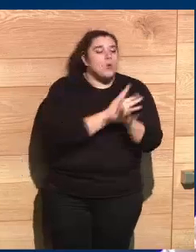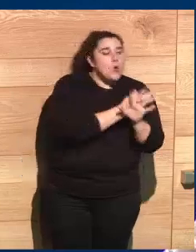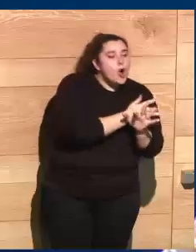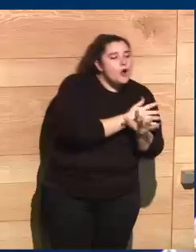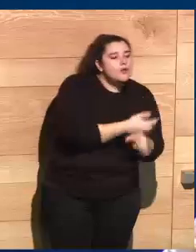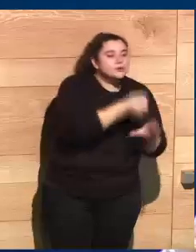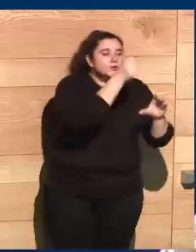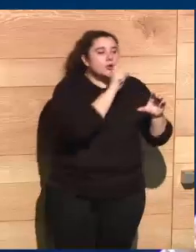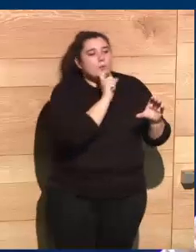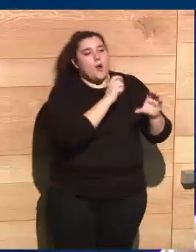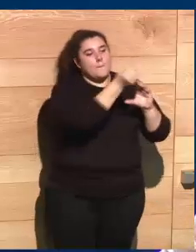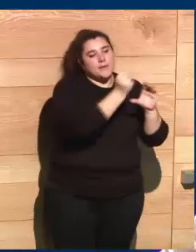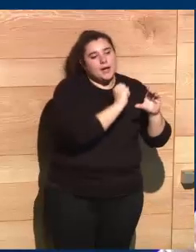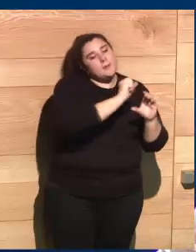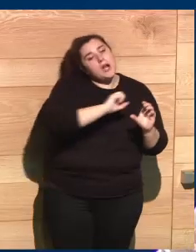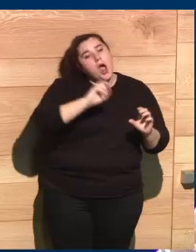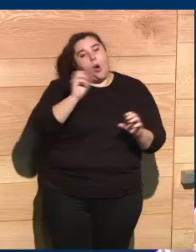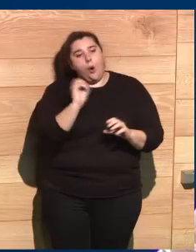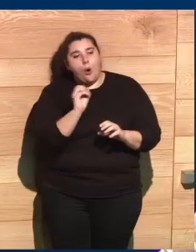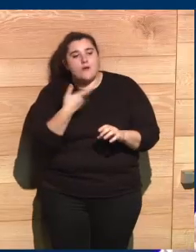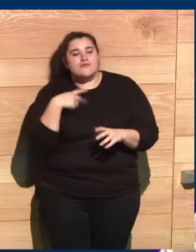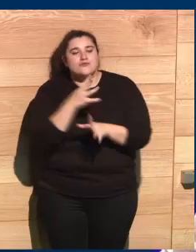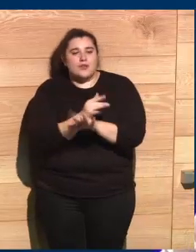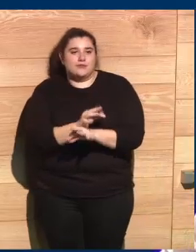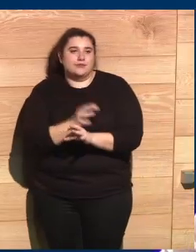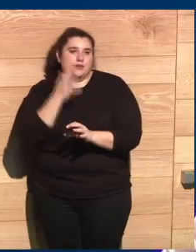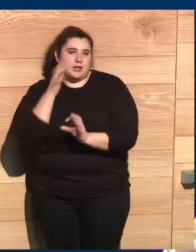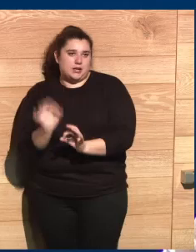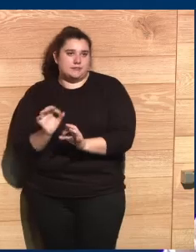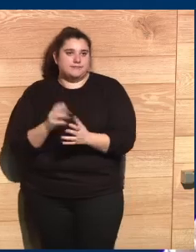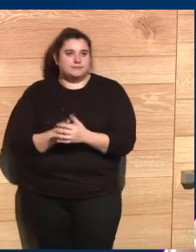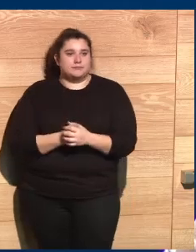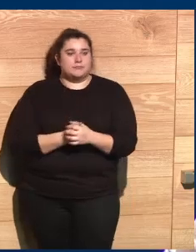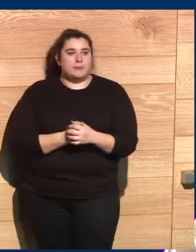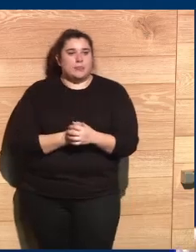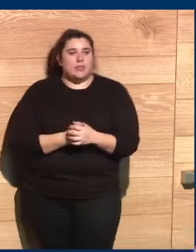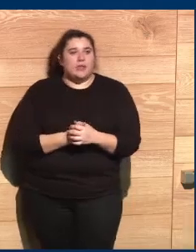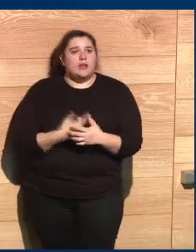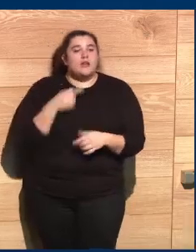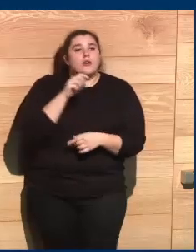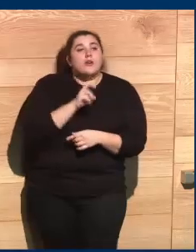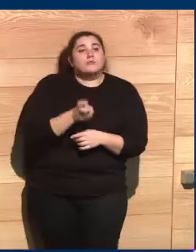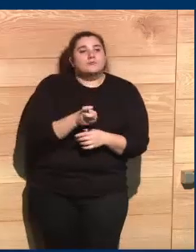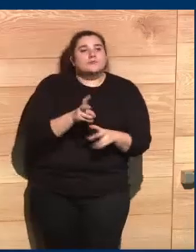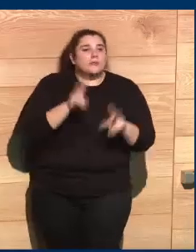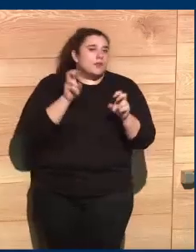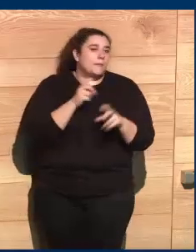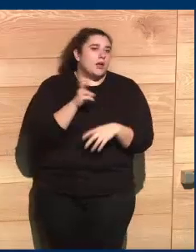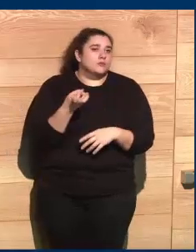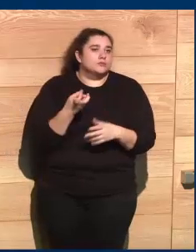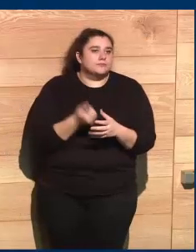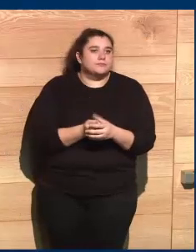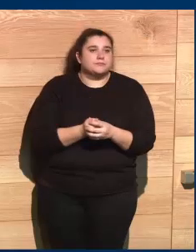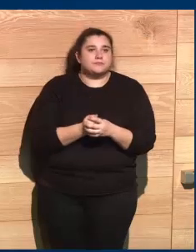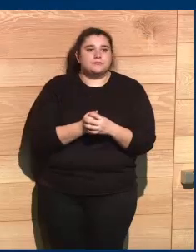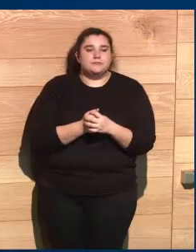una manera quizás un poco más interesante. Y sobre lo de la gamificación, que yo creo que yo lo veo